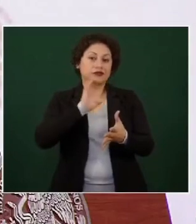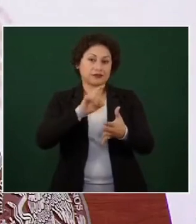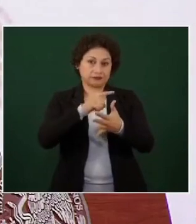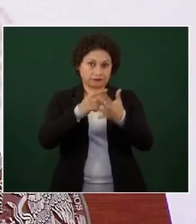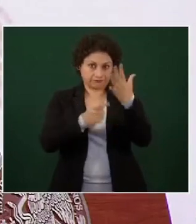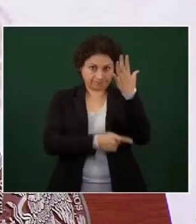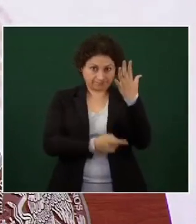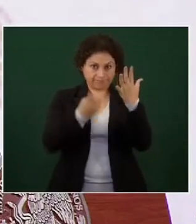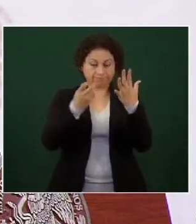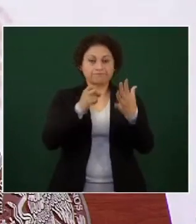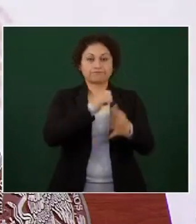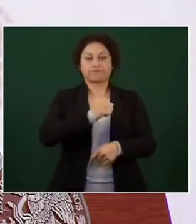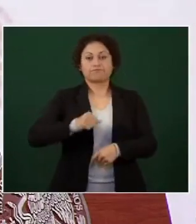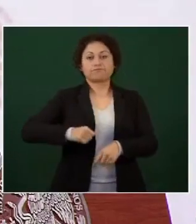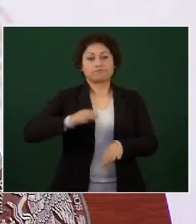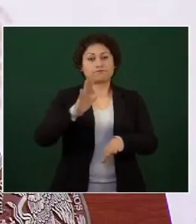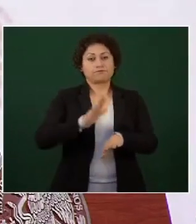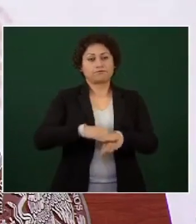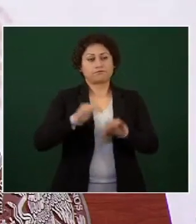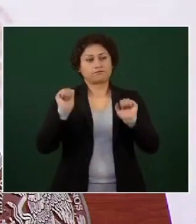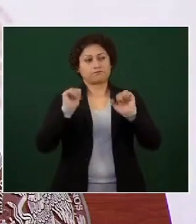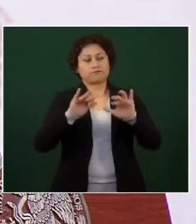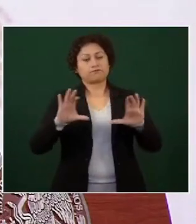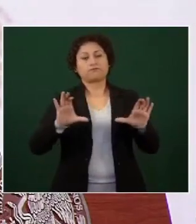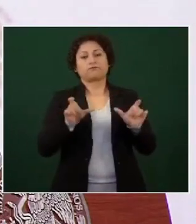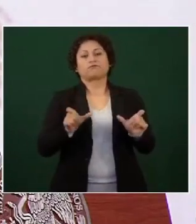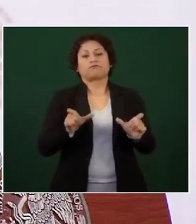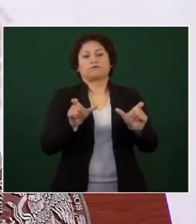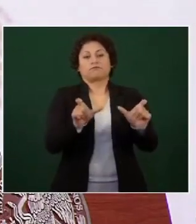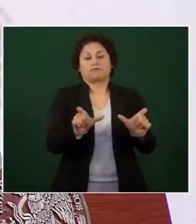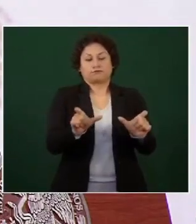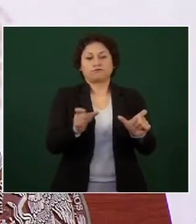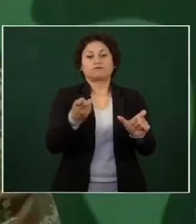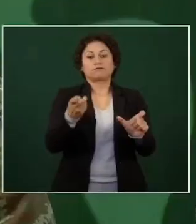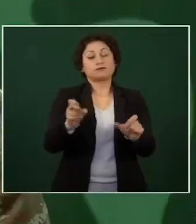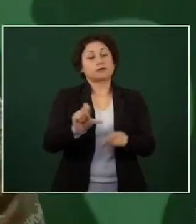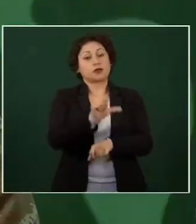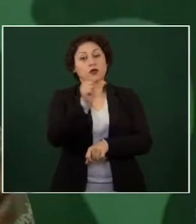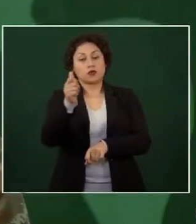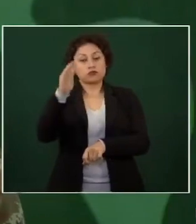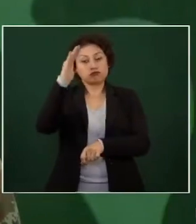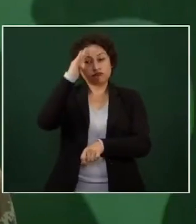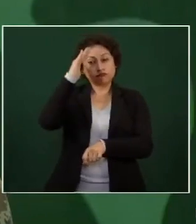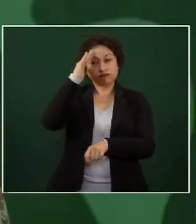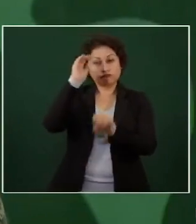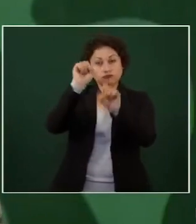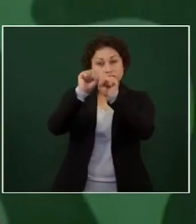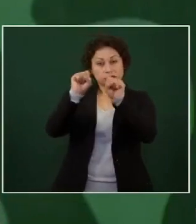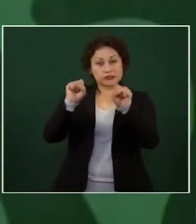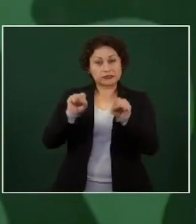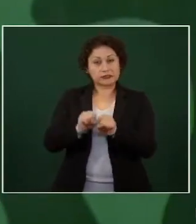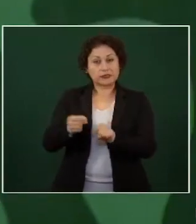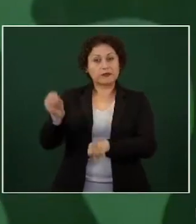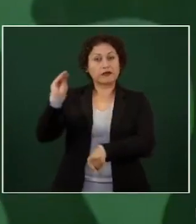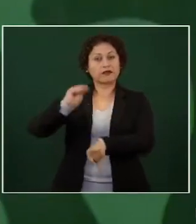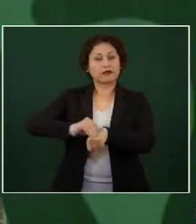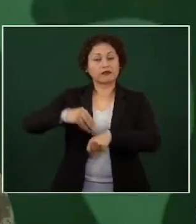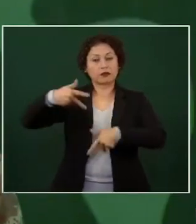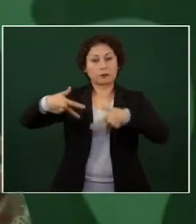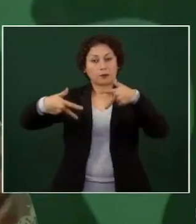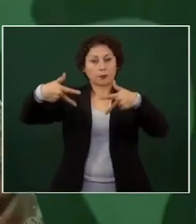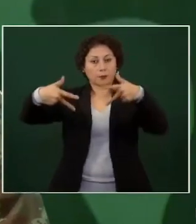es la que mayor o que tiene el mayor sistema de cámaras instaladas